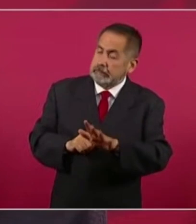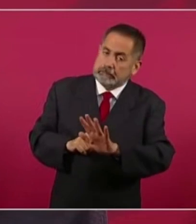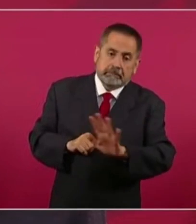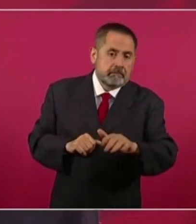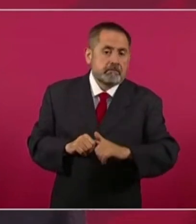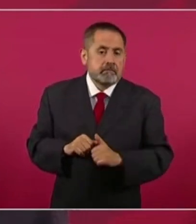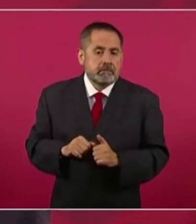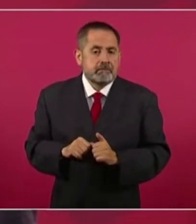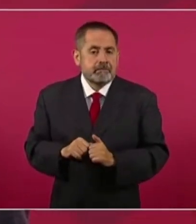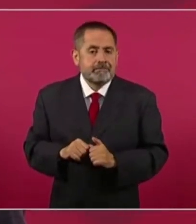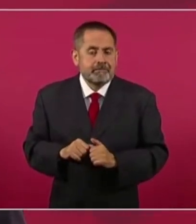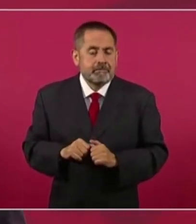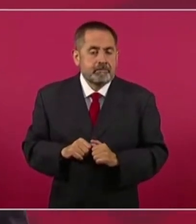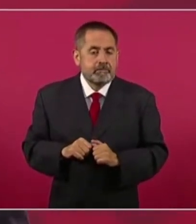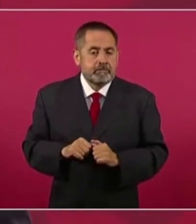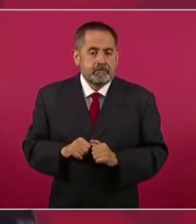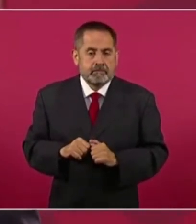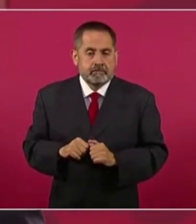en